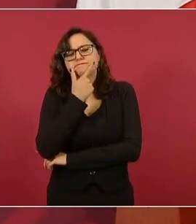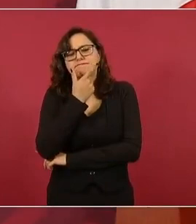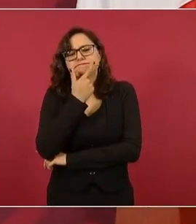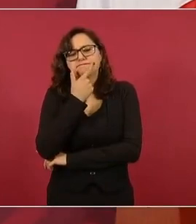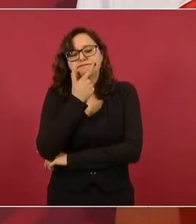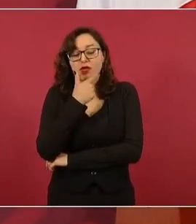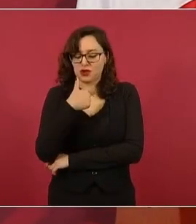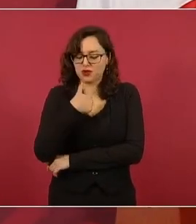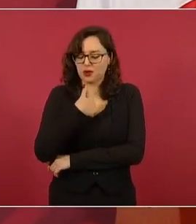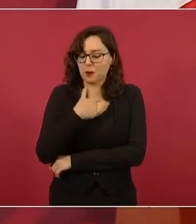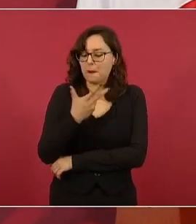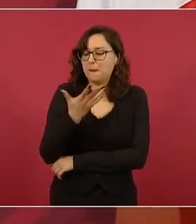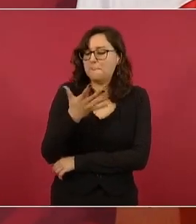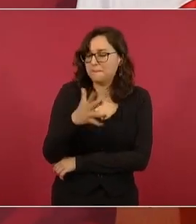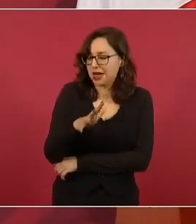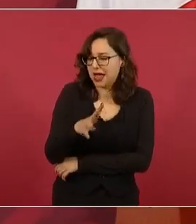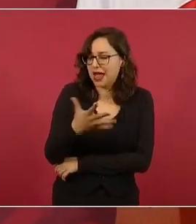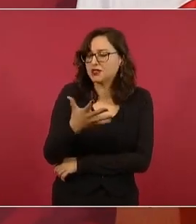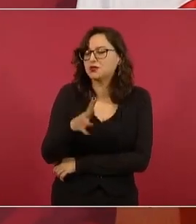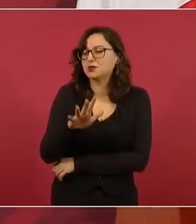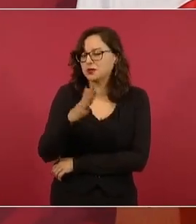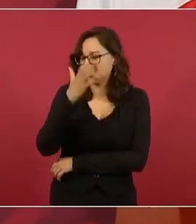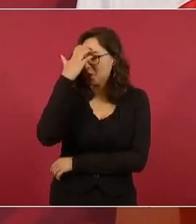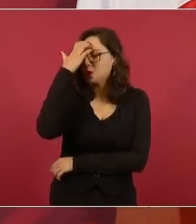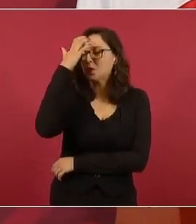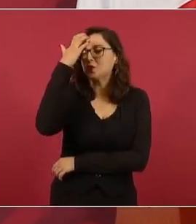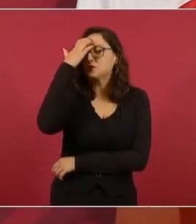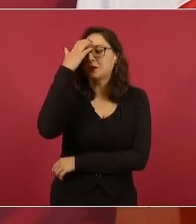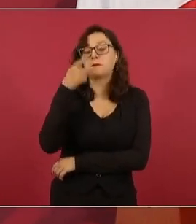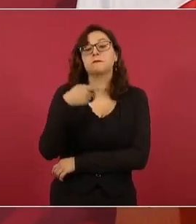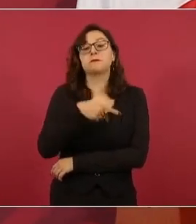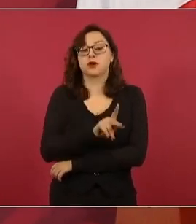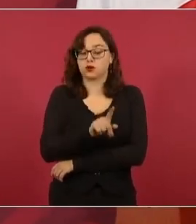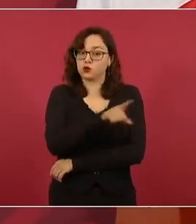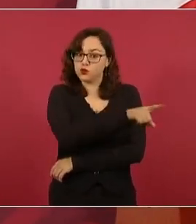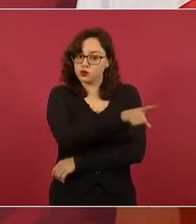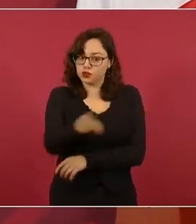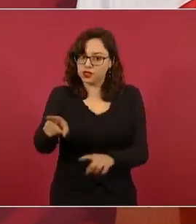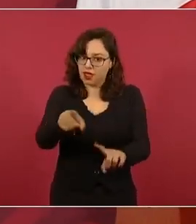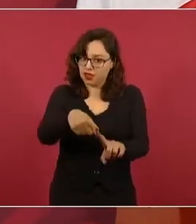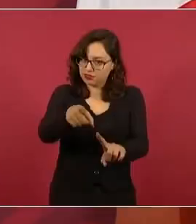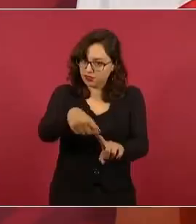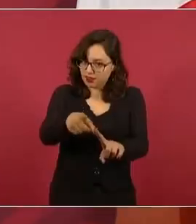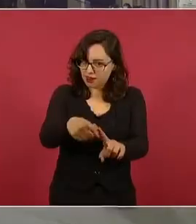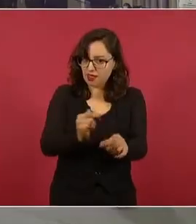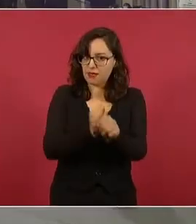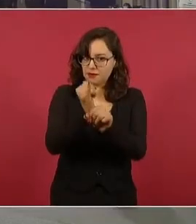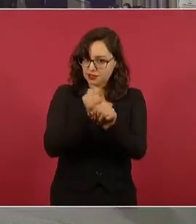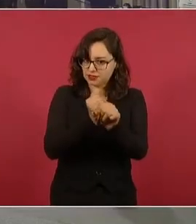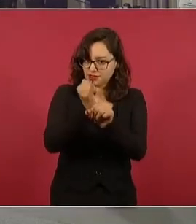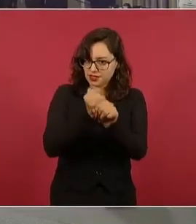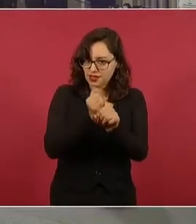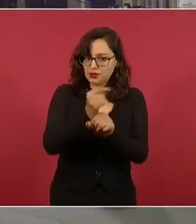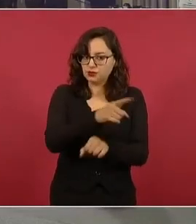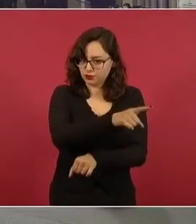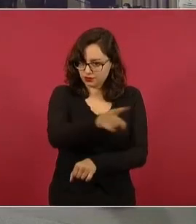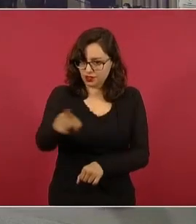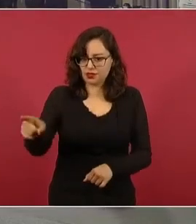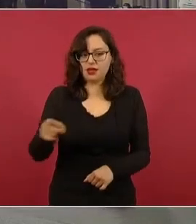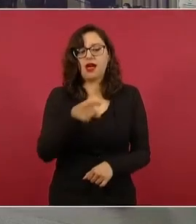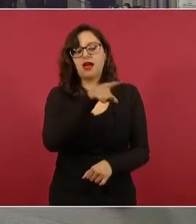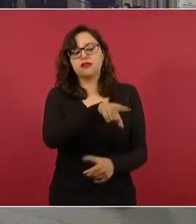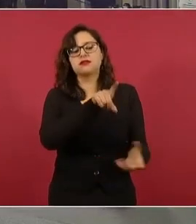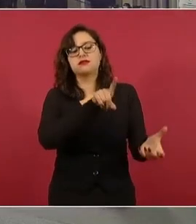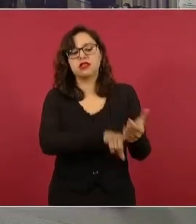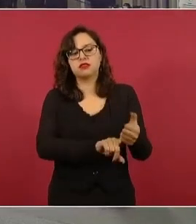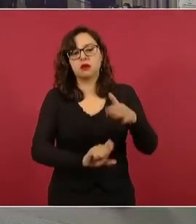tengo una idea, pero se las voy a dejar a ustedes de tarea, porque ustedes son mirones profesionales y van a hacer